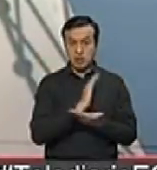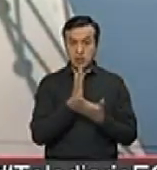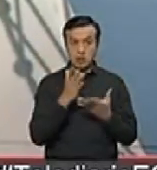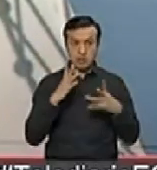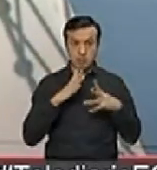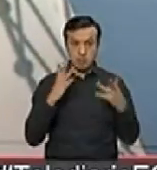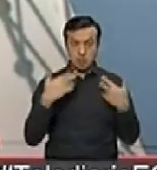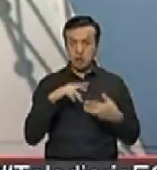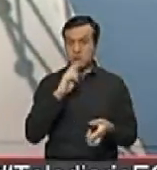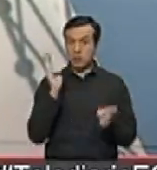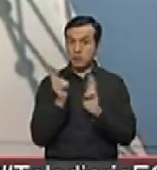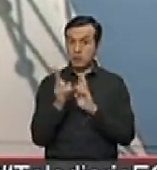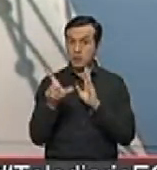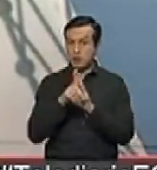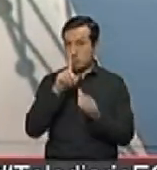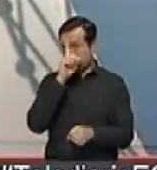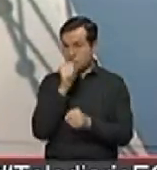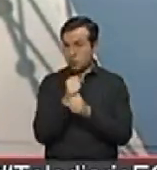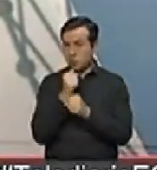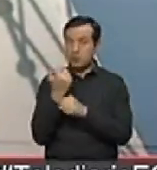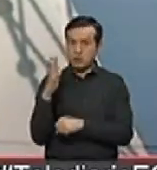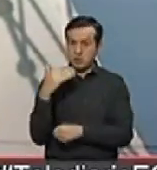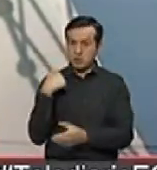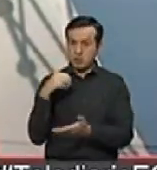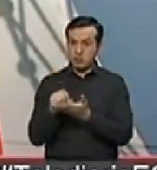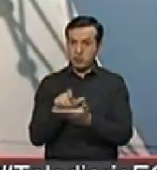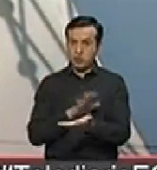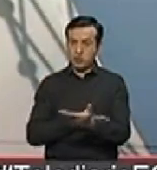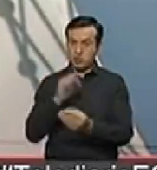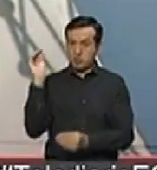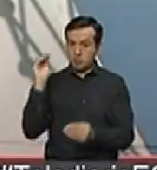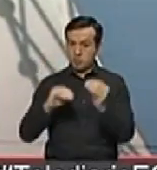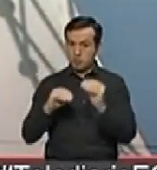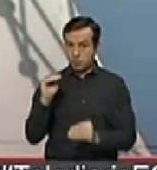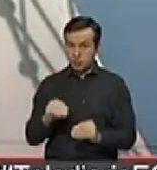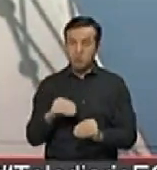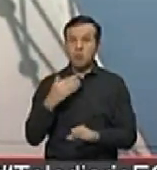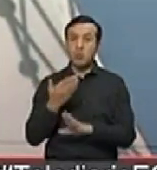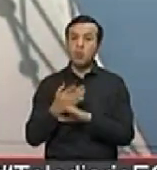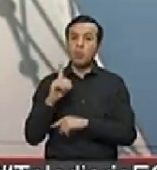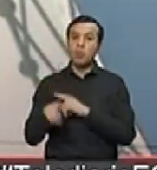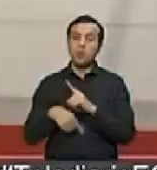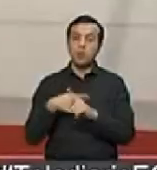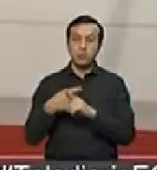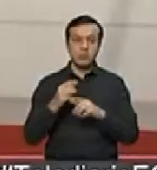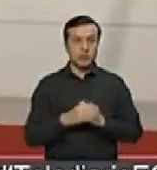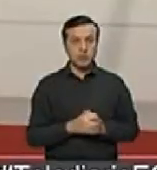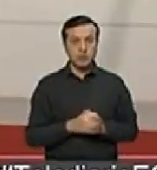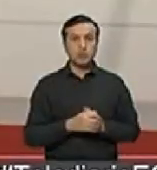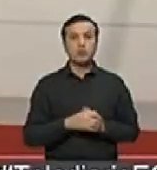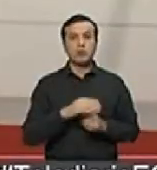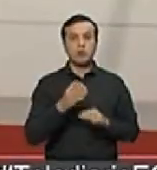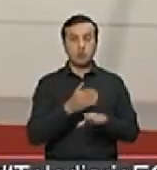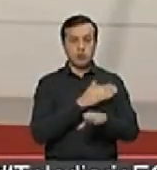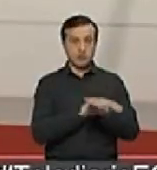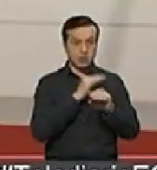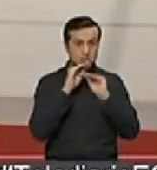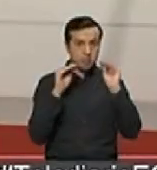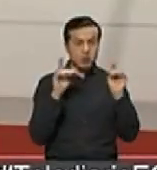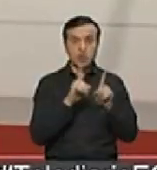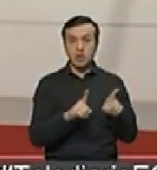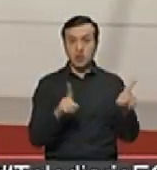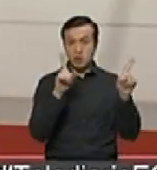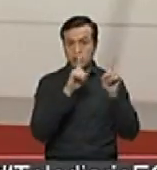reformas laborales a la Asamblea. ¿Se tiene ya listo el proyecto? ¿Cuándo será que se presente en la Asamblea? Bueno, como hemos indicado previamente, las cifras del